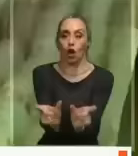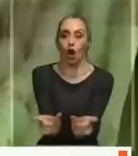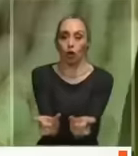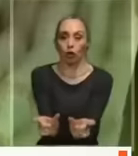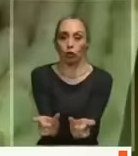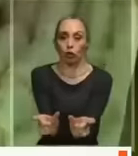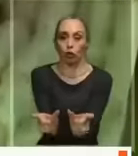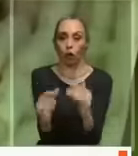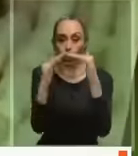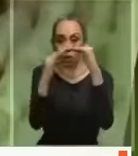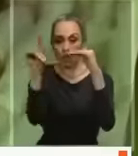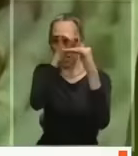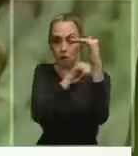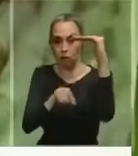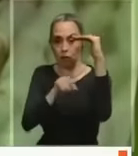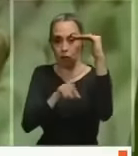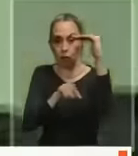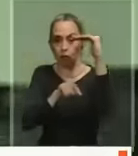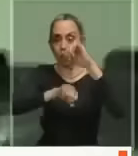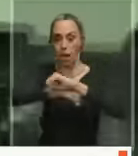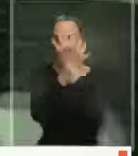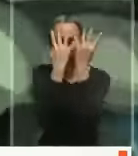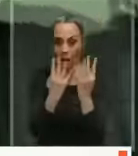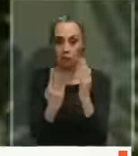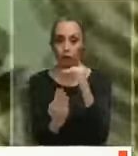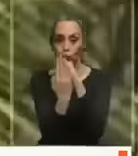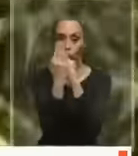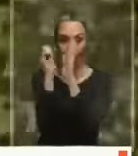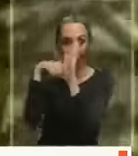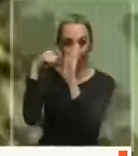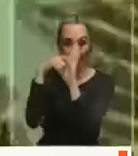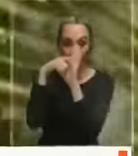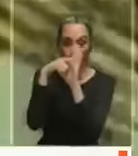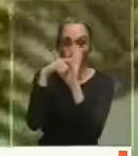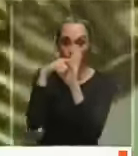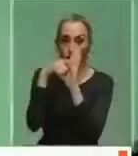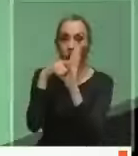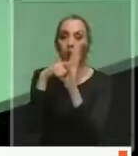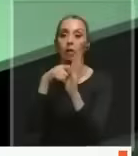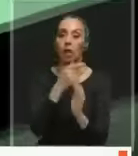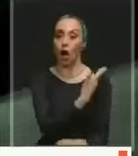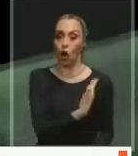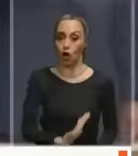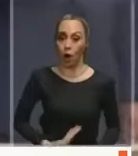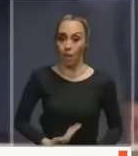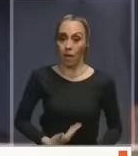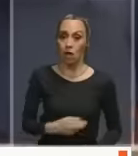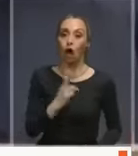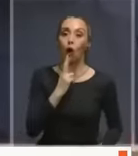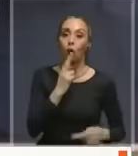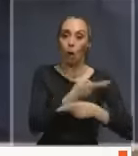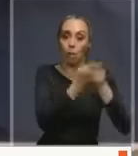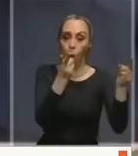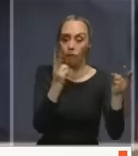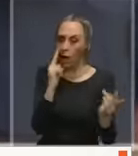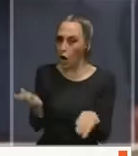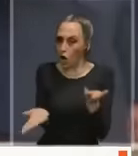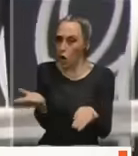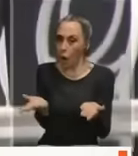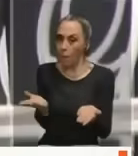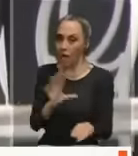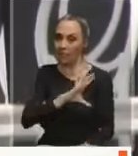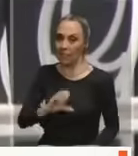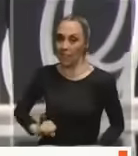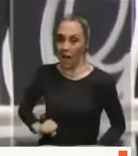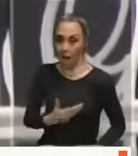las instalaciones. Estos videos, por ejemplo, son compartidos por el propio gobierno hondureño que, si lo comparamos con El